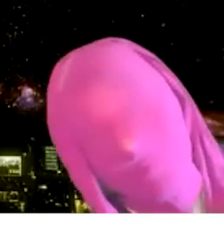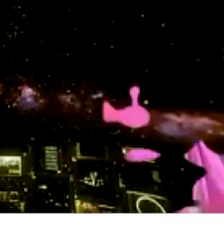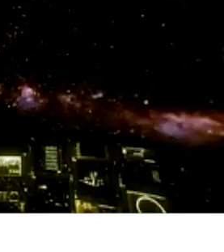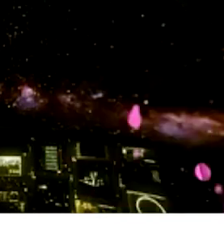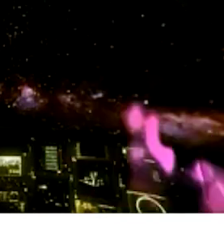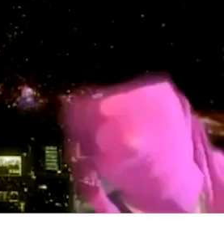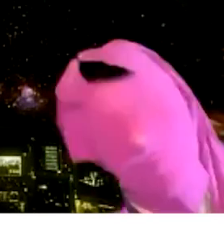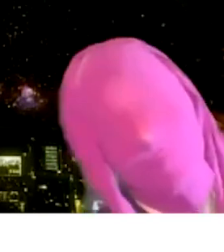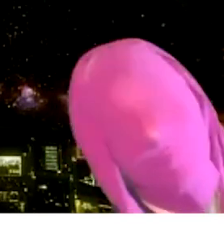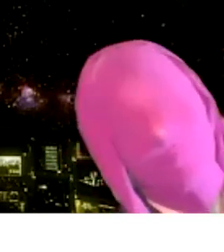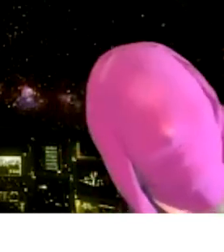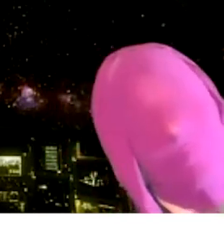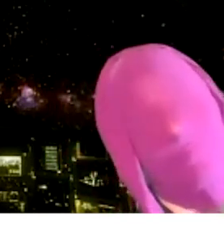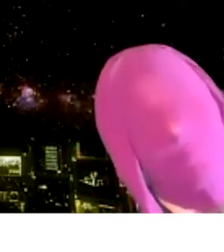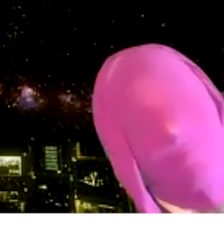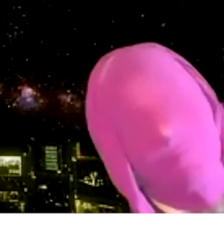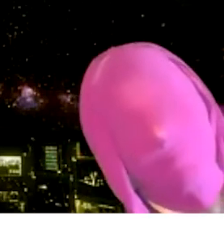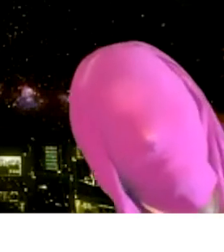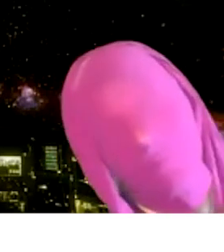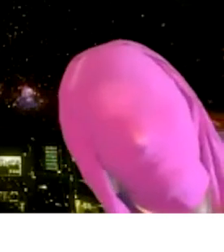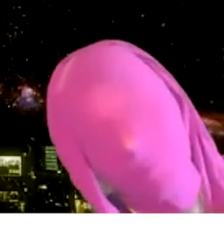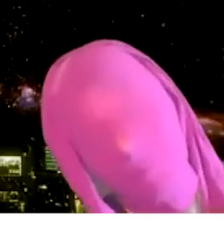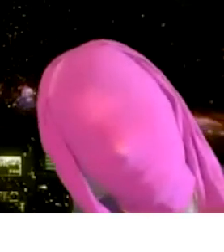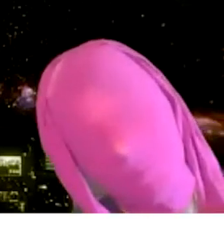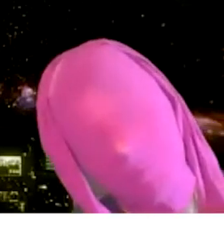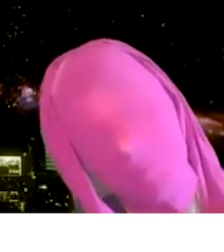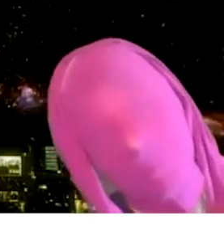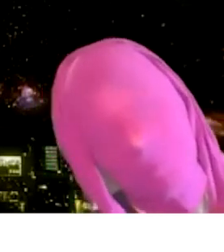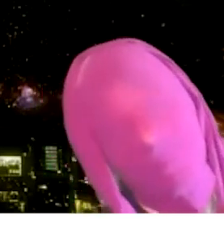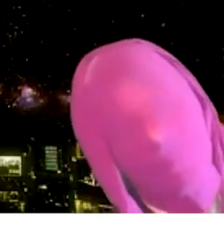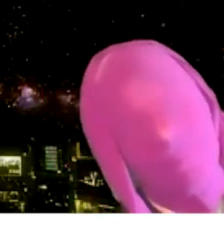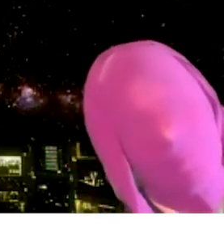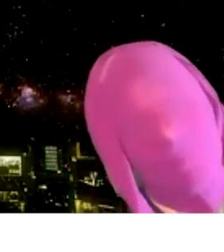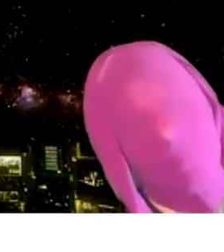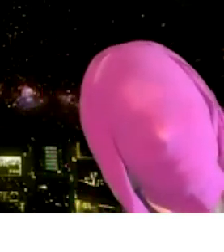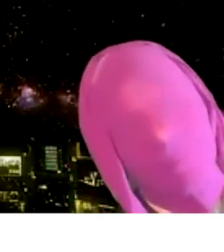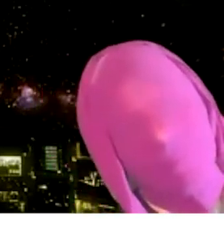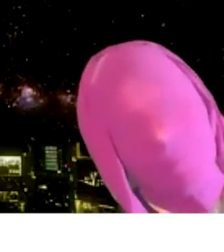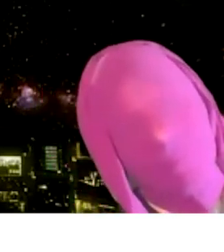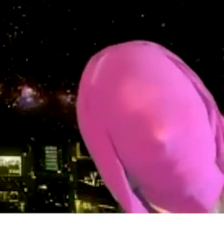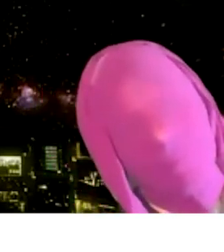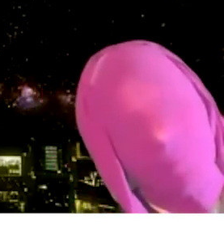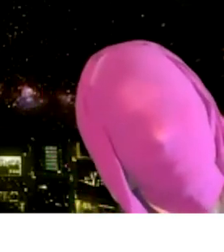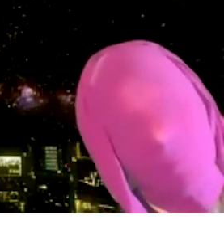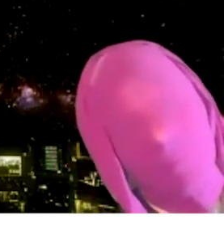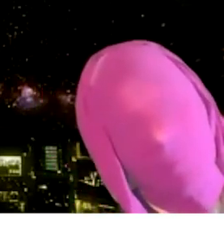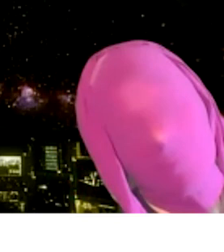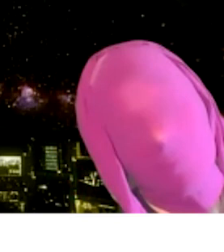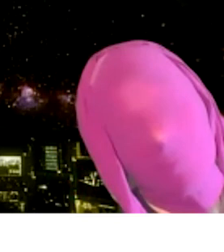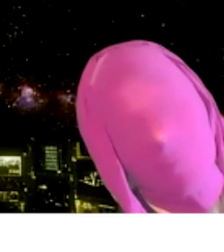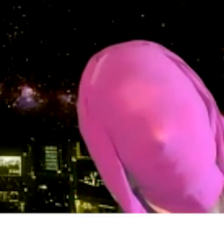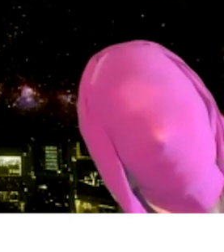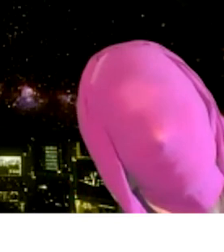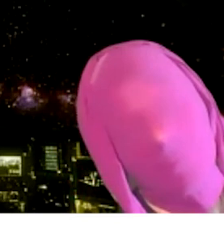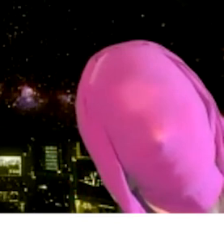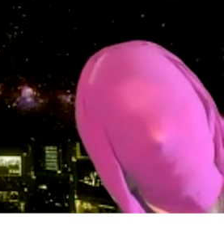esta cuestión de la Tierra y también parecería banal, pero ustedes la han puesta en el tema y a mí me parece que es